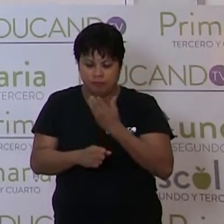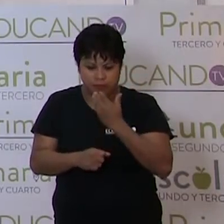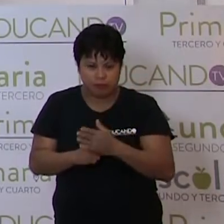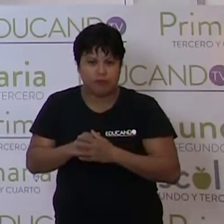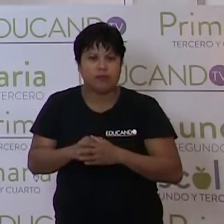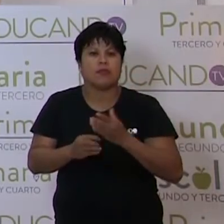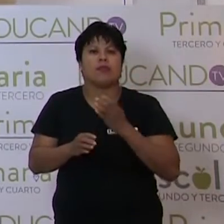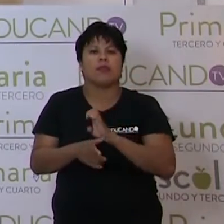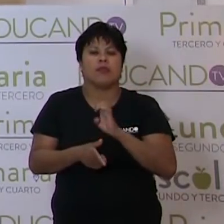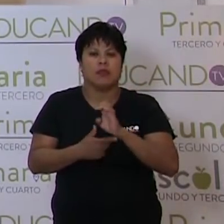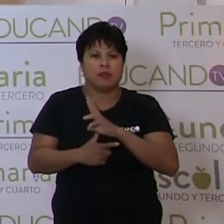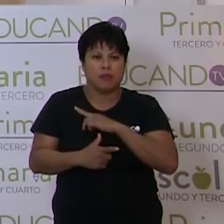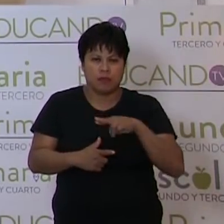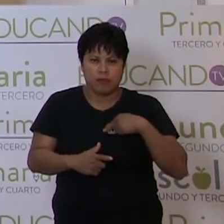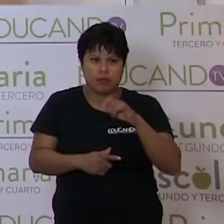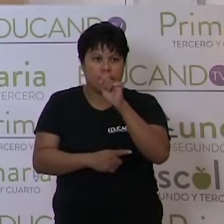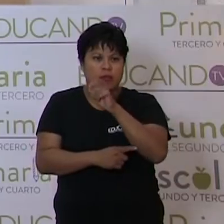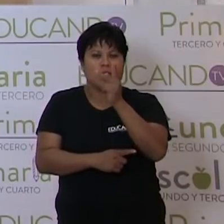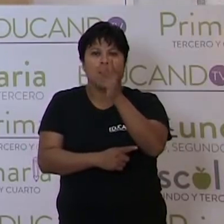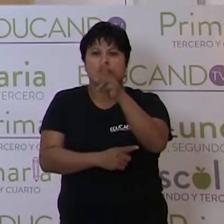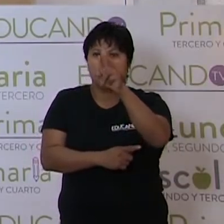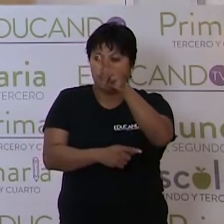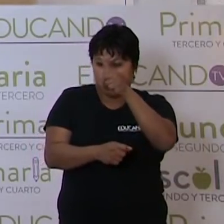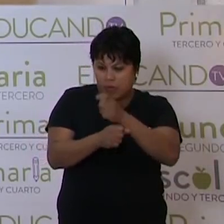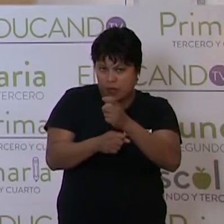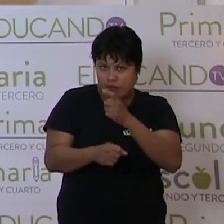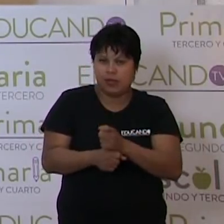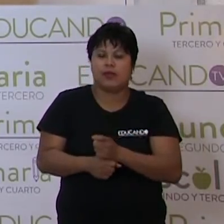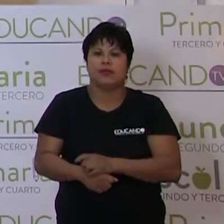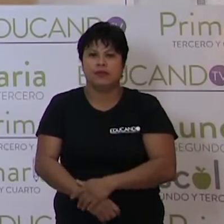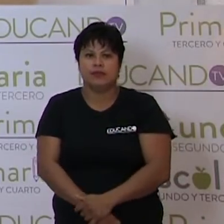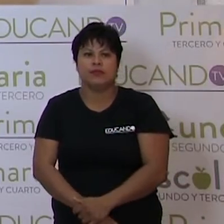entonces vamos a escribir acá. Primero.